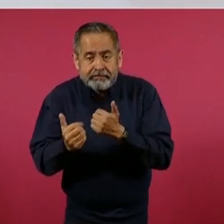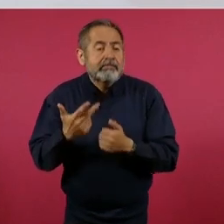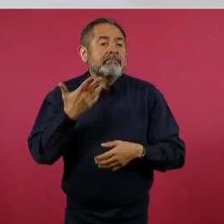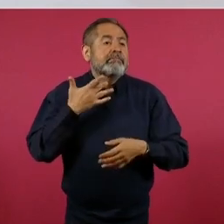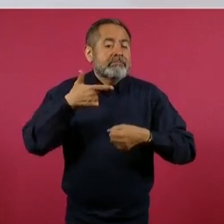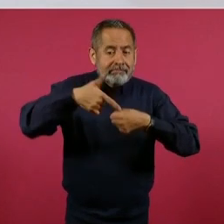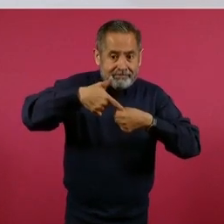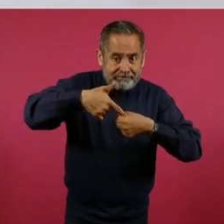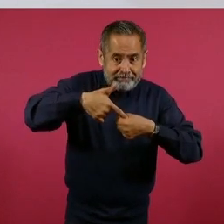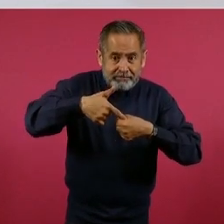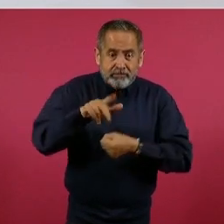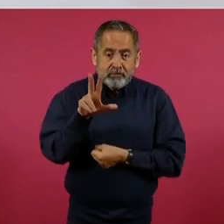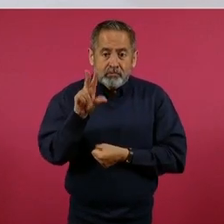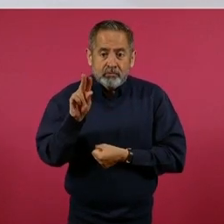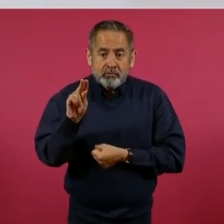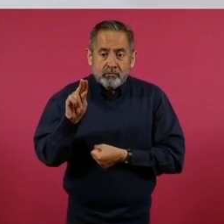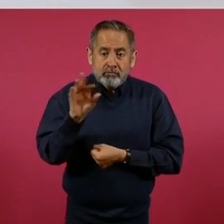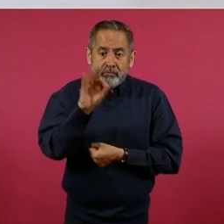consumimos.